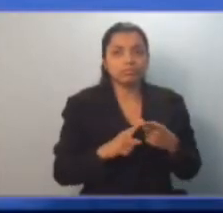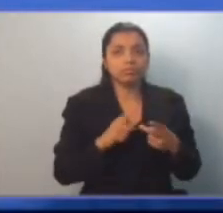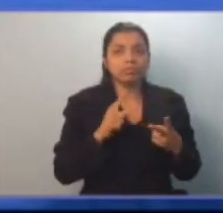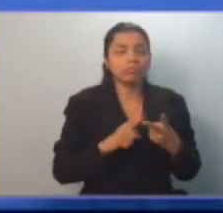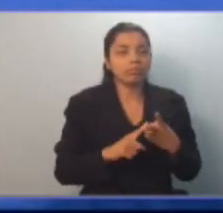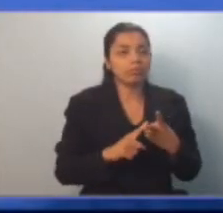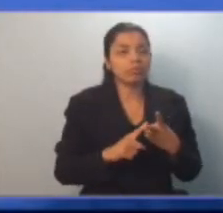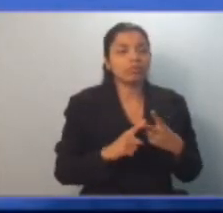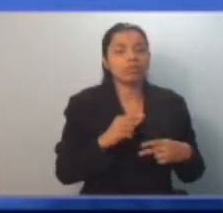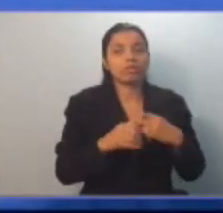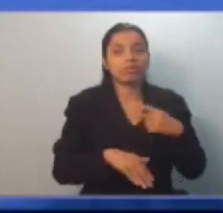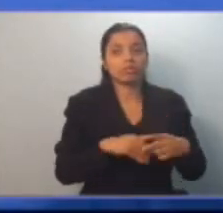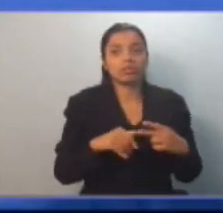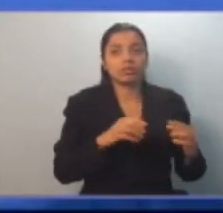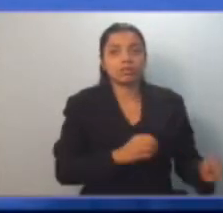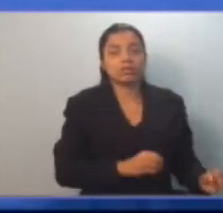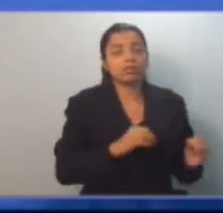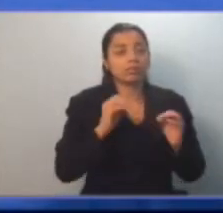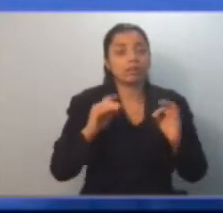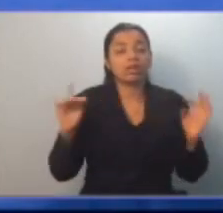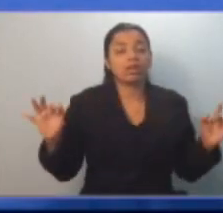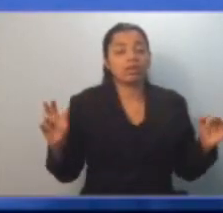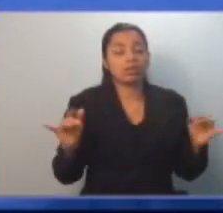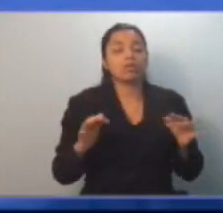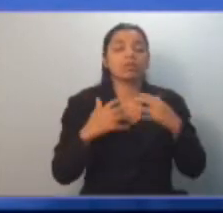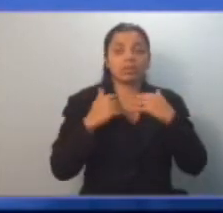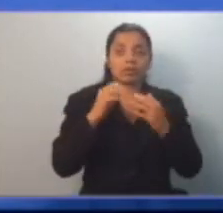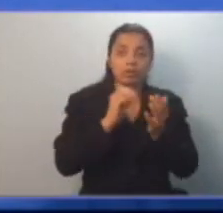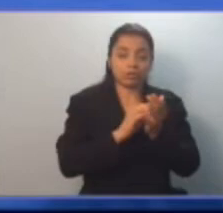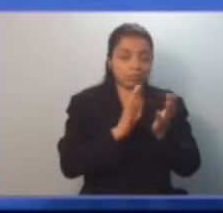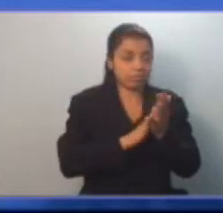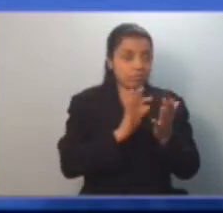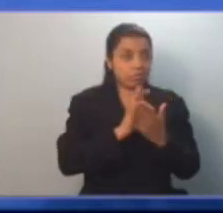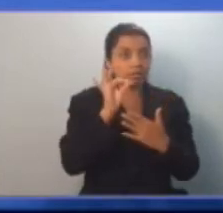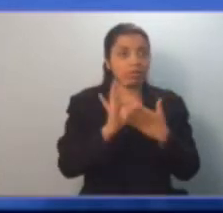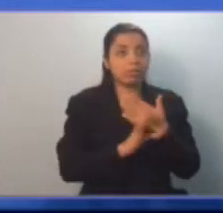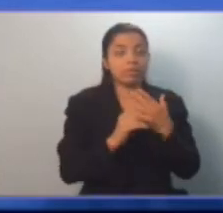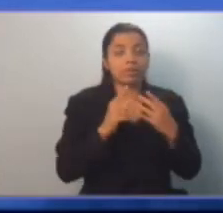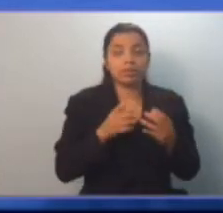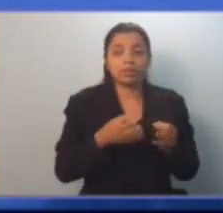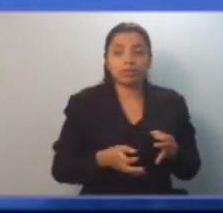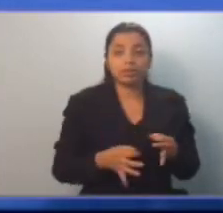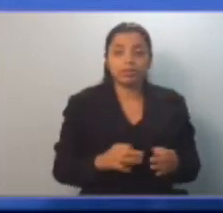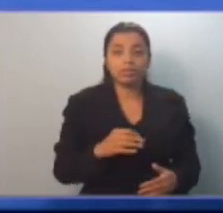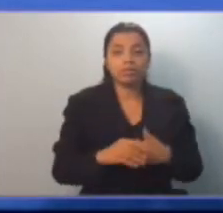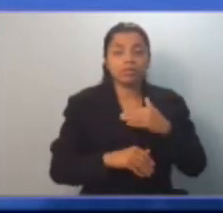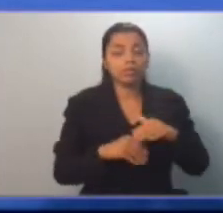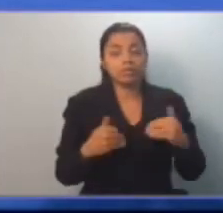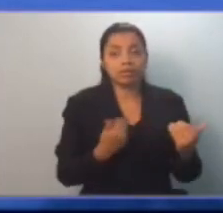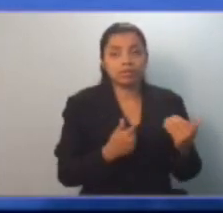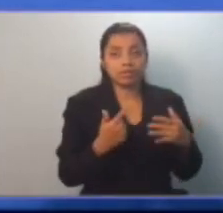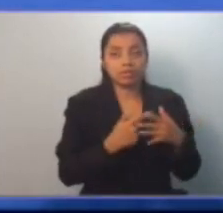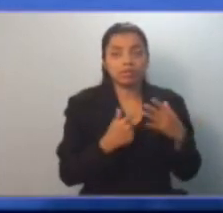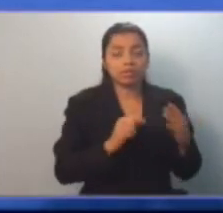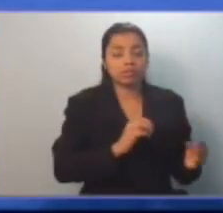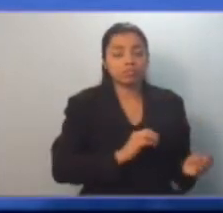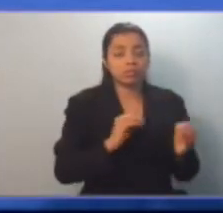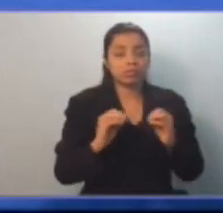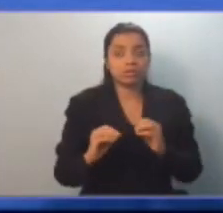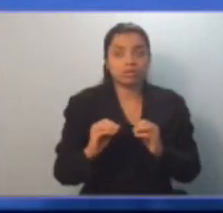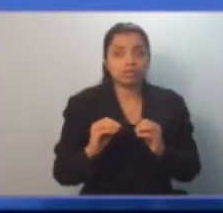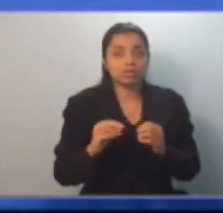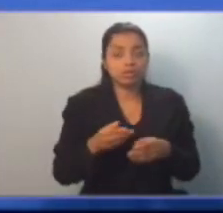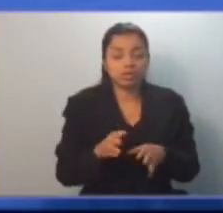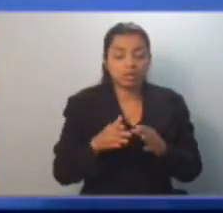términos precisamente para programar las audiencias. Eso se hace a través de un mecanismo de implementación de las